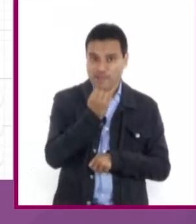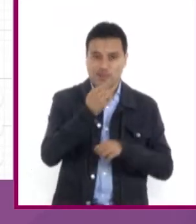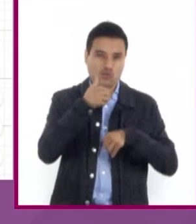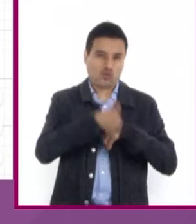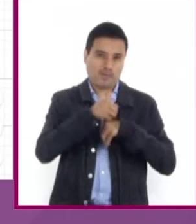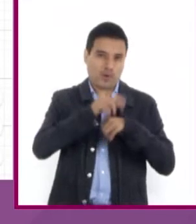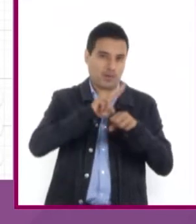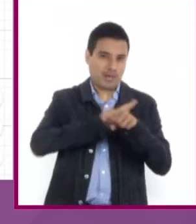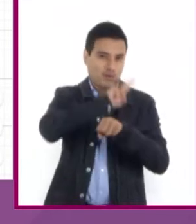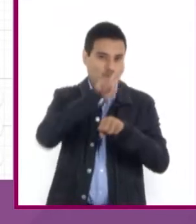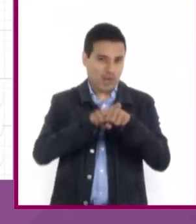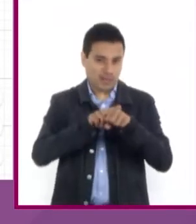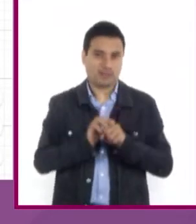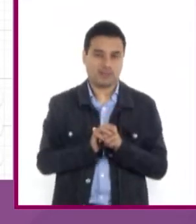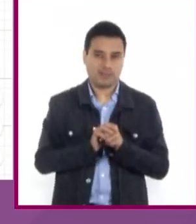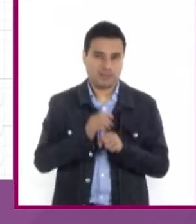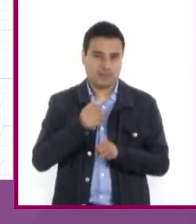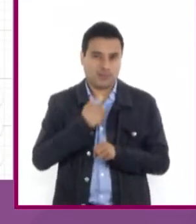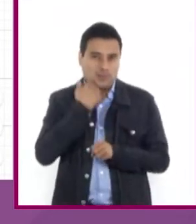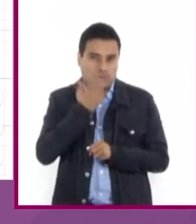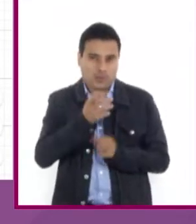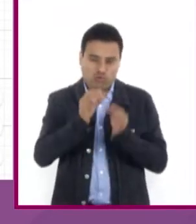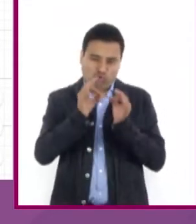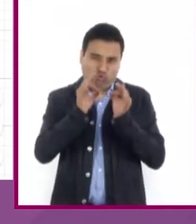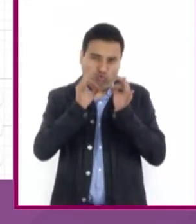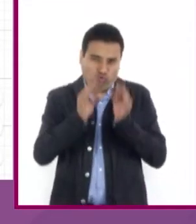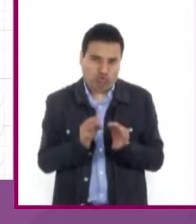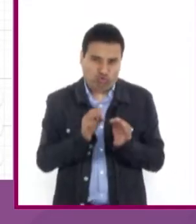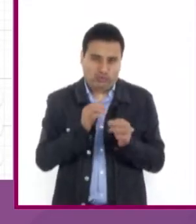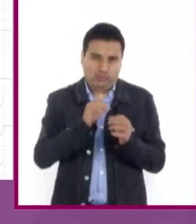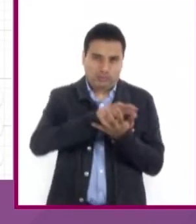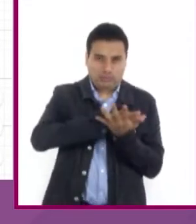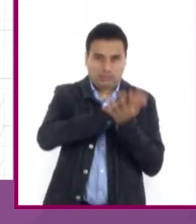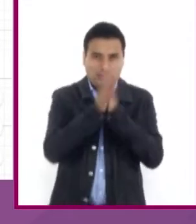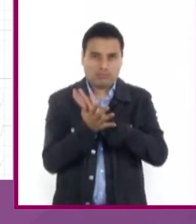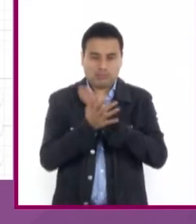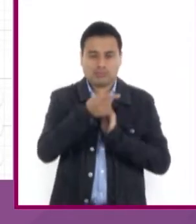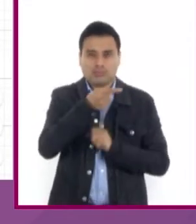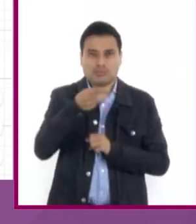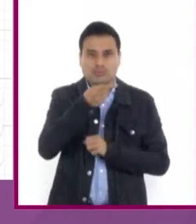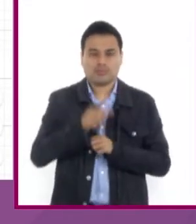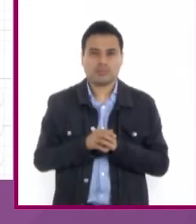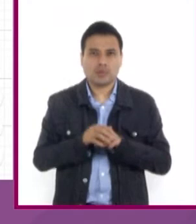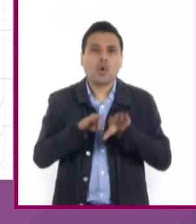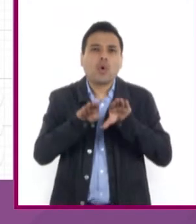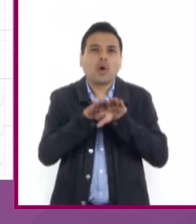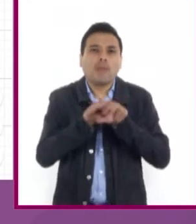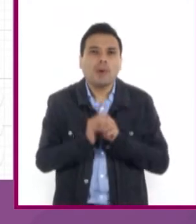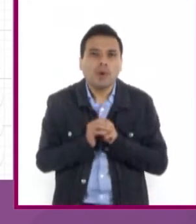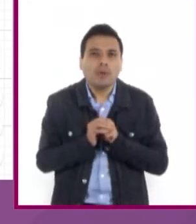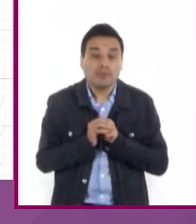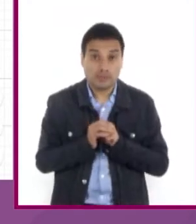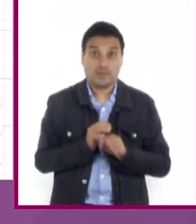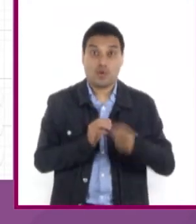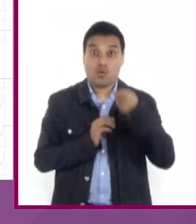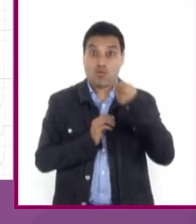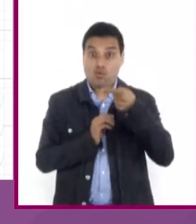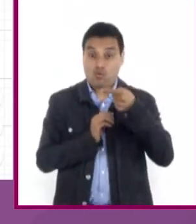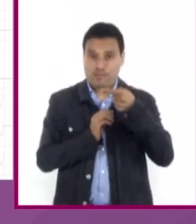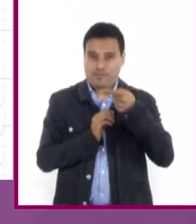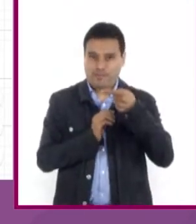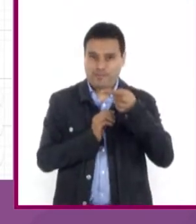natural y lo queremos representar en su forma racional, le ponemos al 9 un 1 en